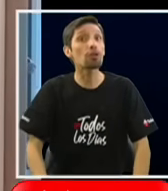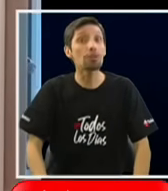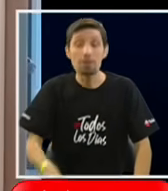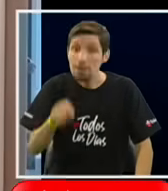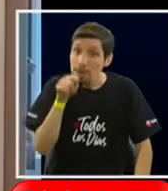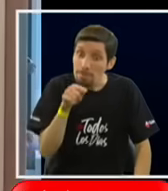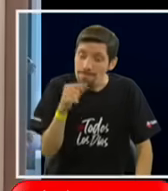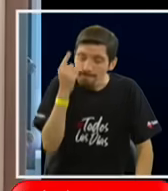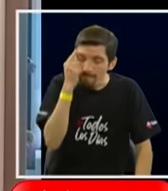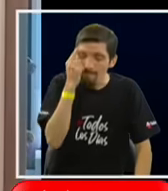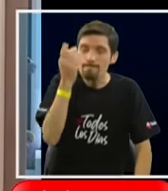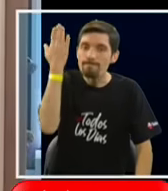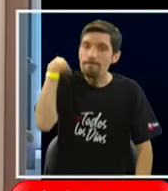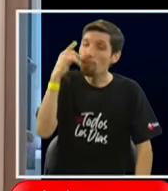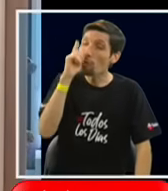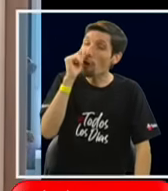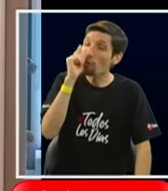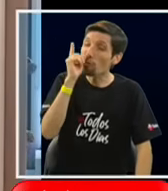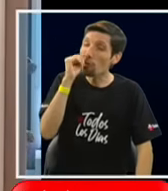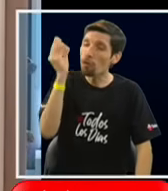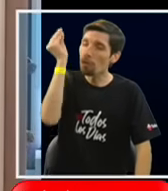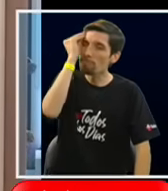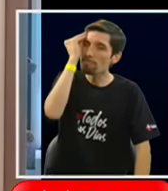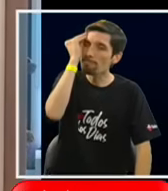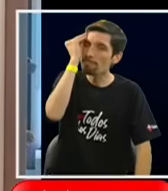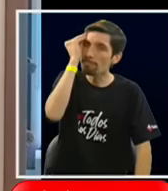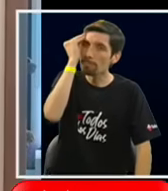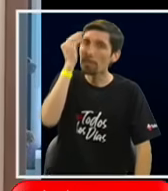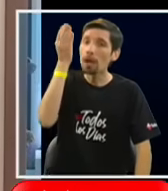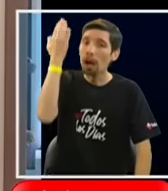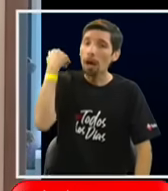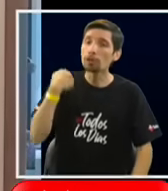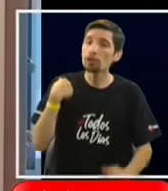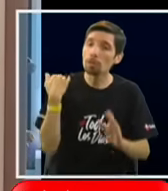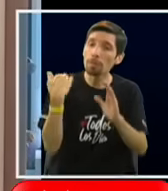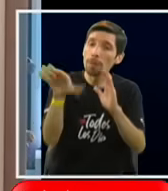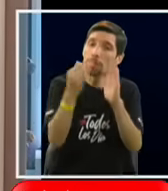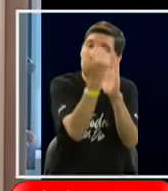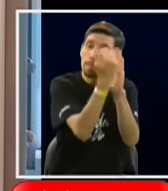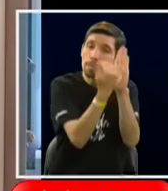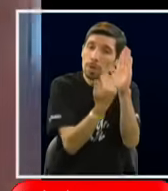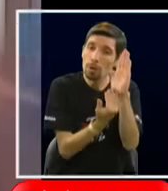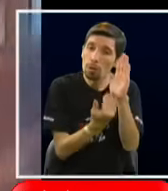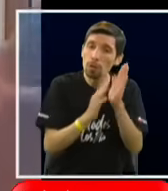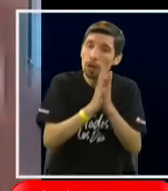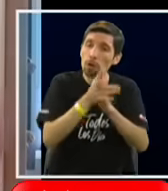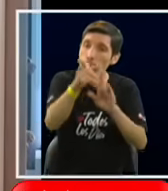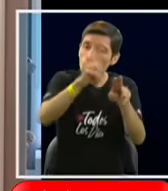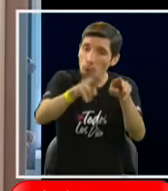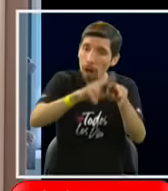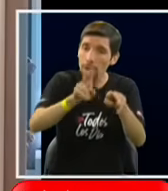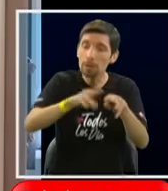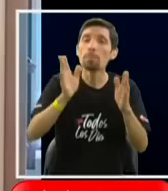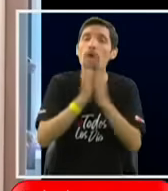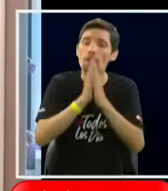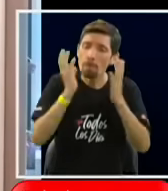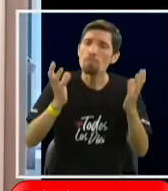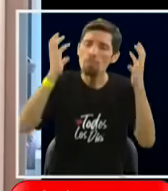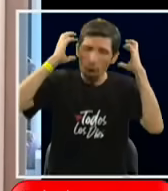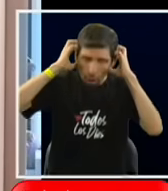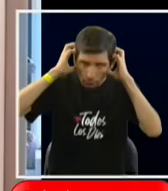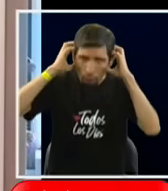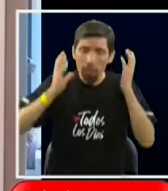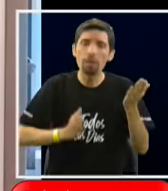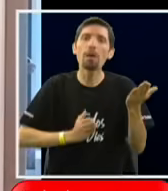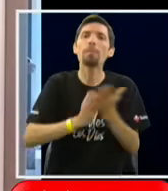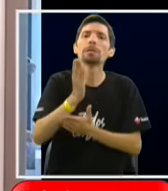Esta la tengo lista desde octubre. Les mandé una minuta con todo lo que tienen que hacer. Pónganse los audífonos y vamos a